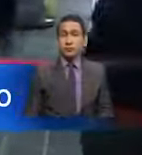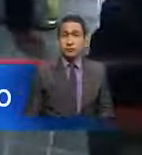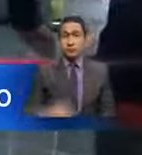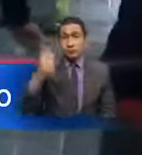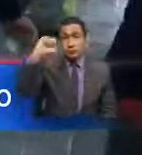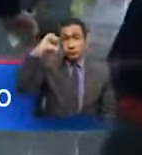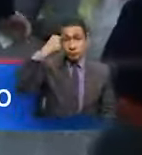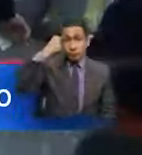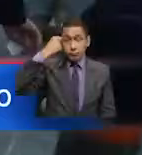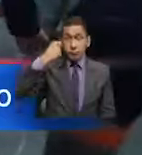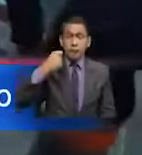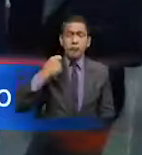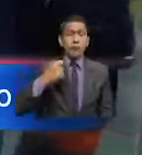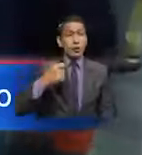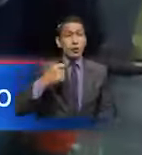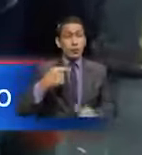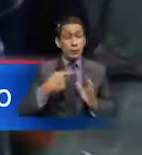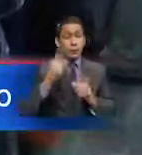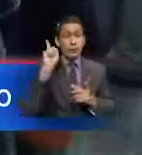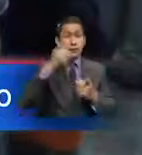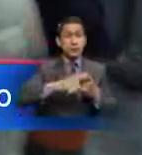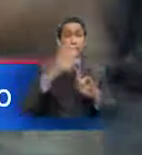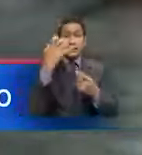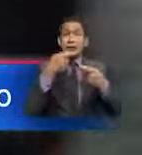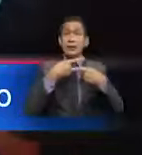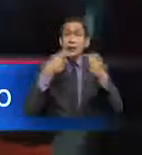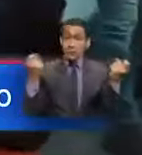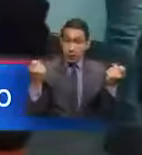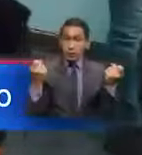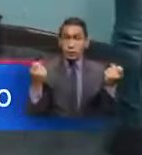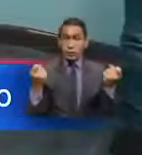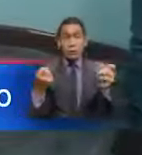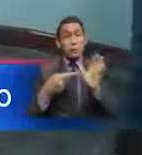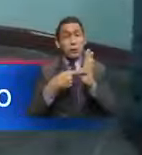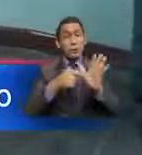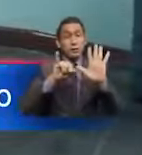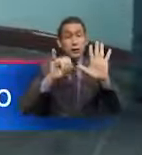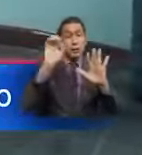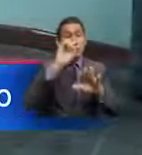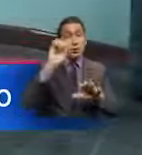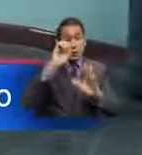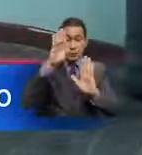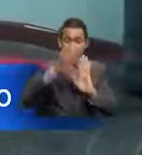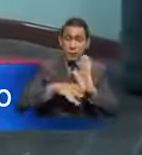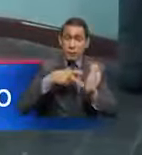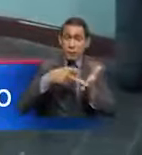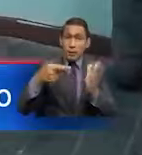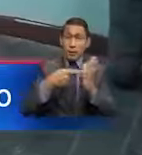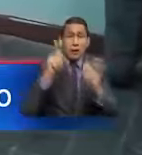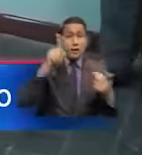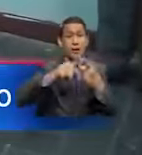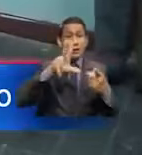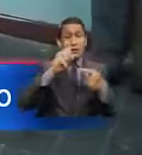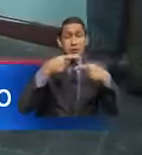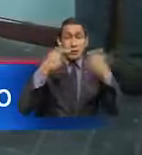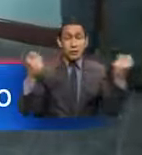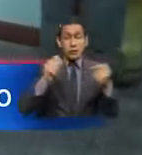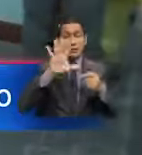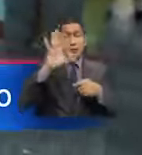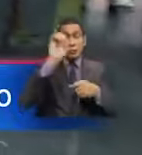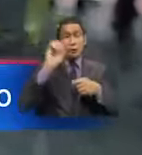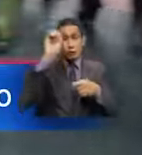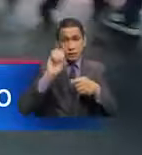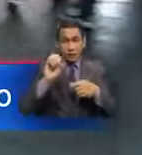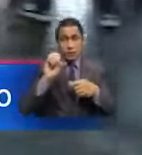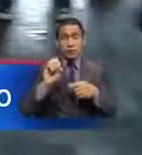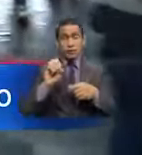estos descuentos se mantendrán, por ejemplo, hasta el 15 de marzo, ustedes tendrán un 6% de descuento, hasta el 30 de marzo, el